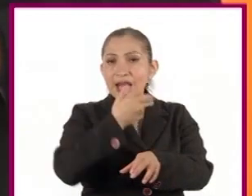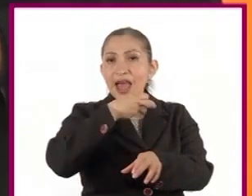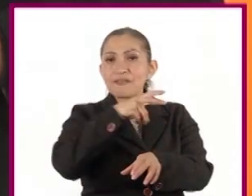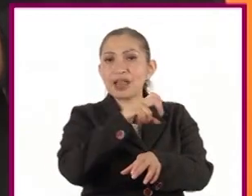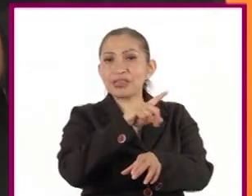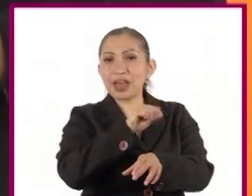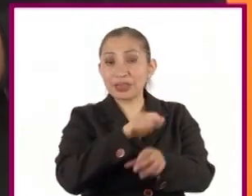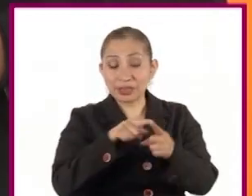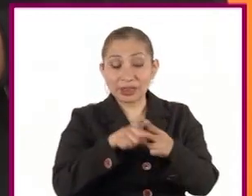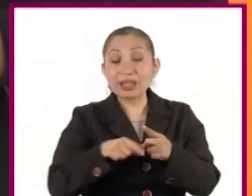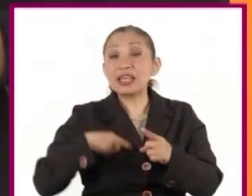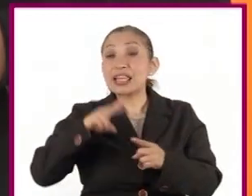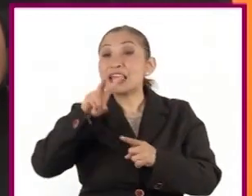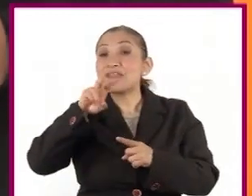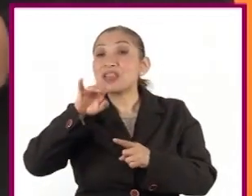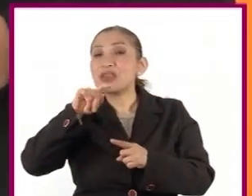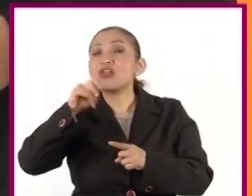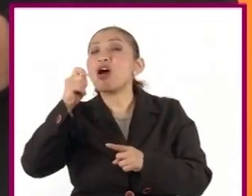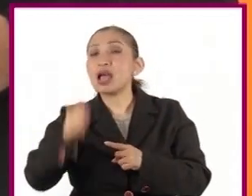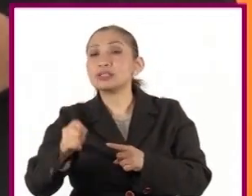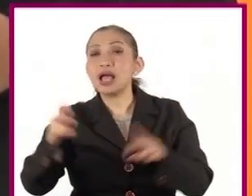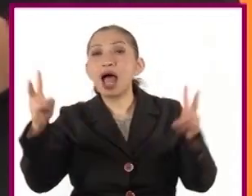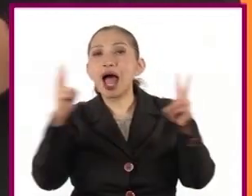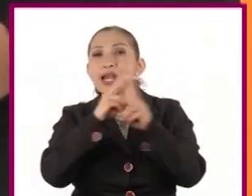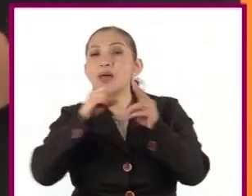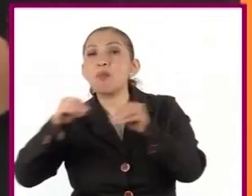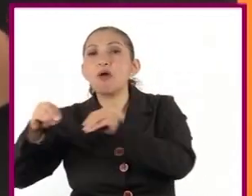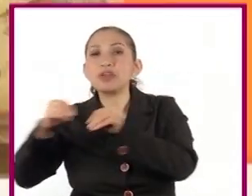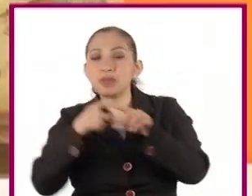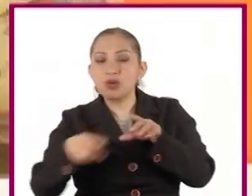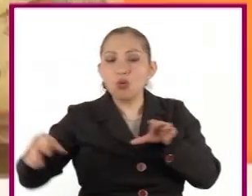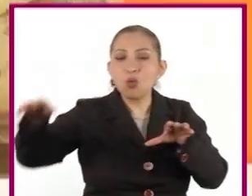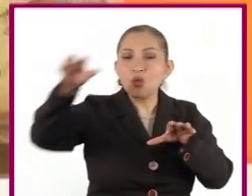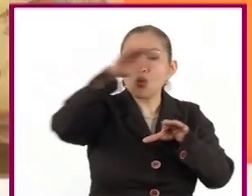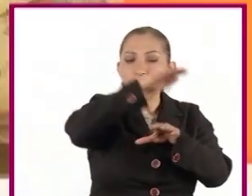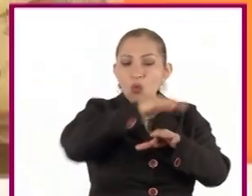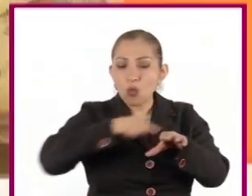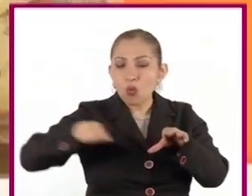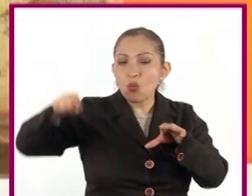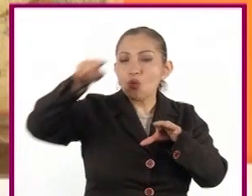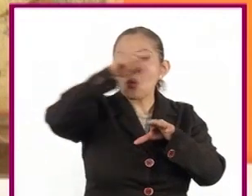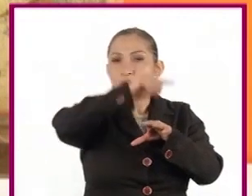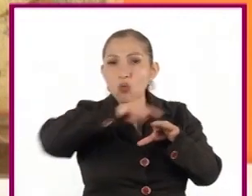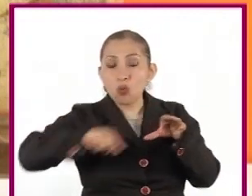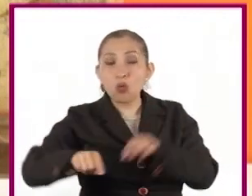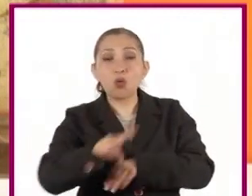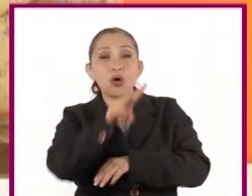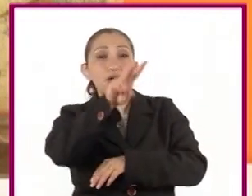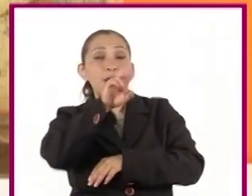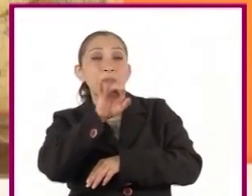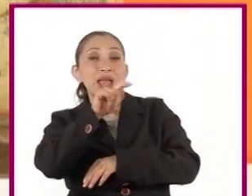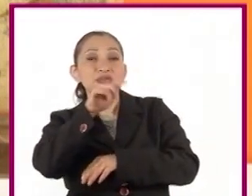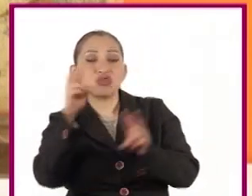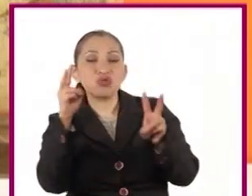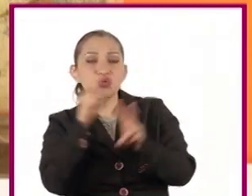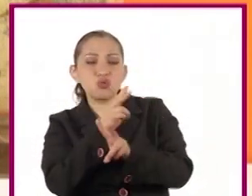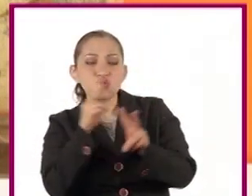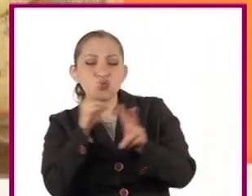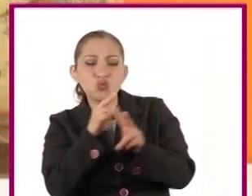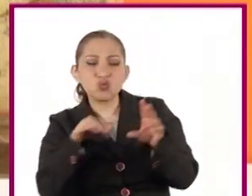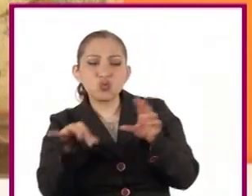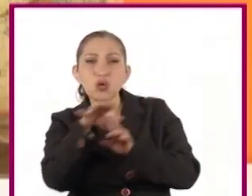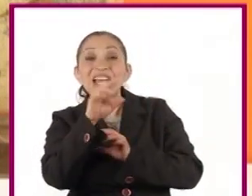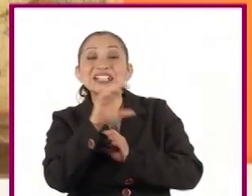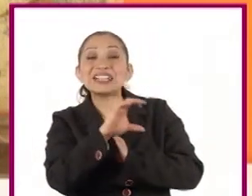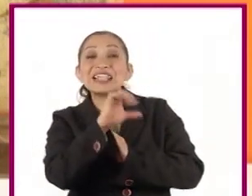el aire en movimiento originado por las diferencias de presión. El viento es un elemento termodinámico del